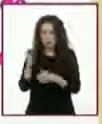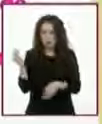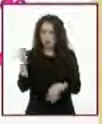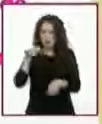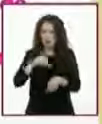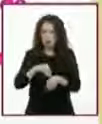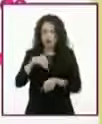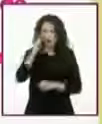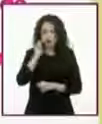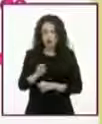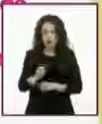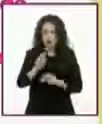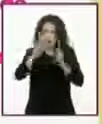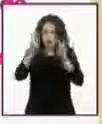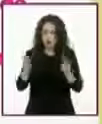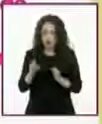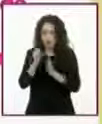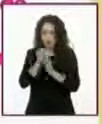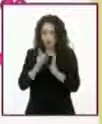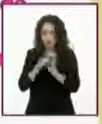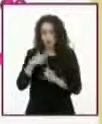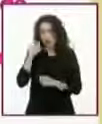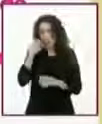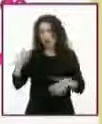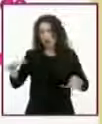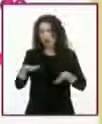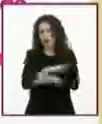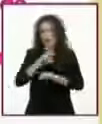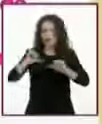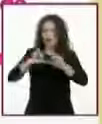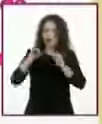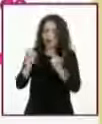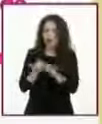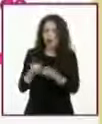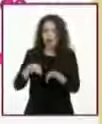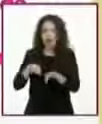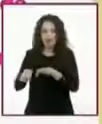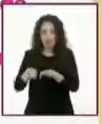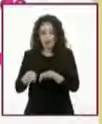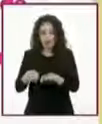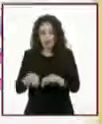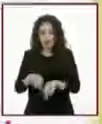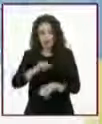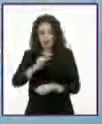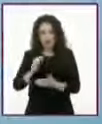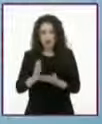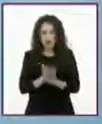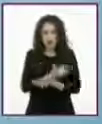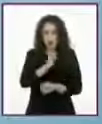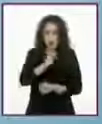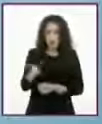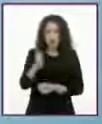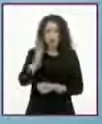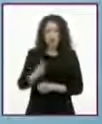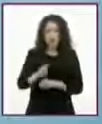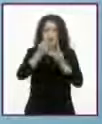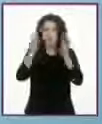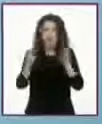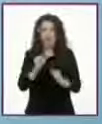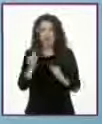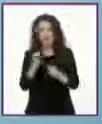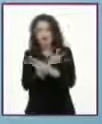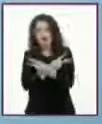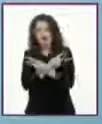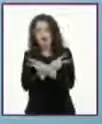de la solicitud de cambio de área de trabajo al tema de las vacaciones anuales. Causa. Introduce ideas